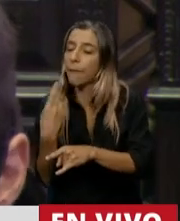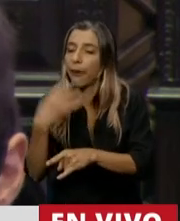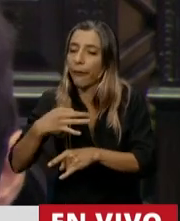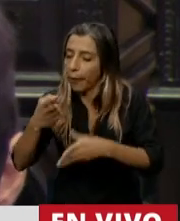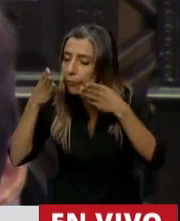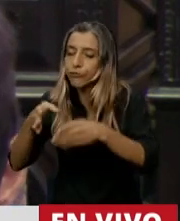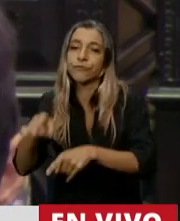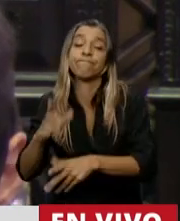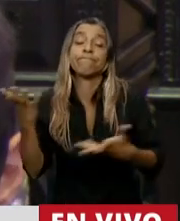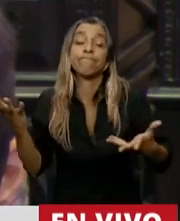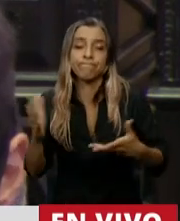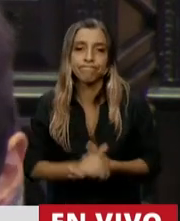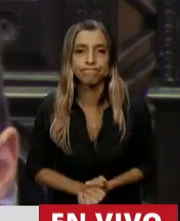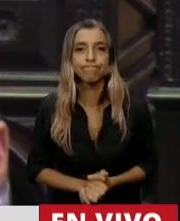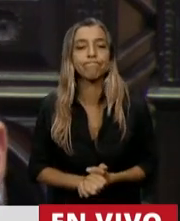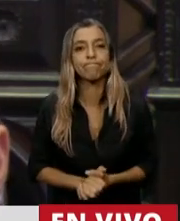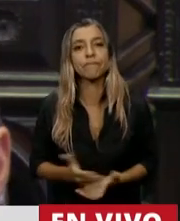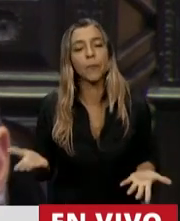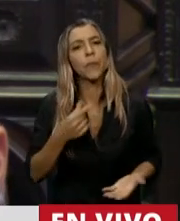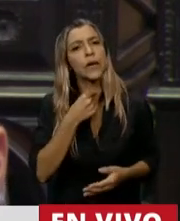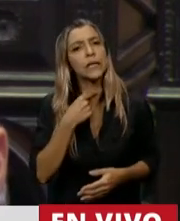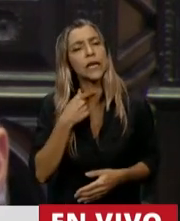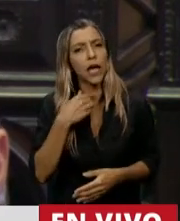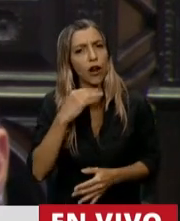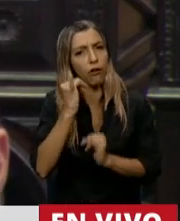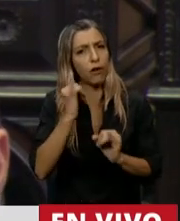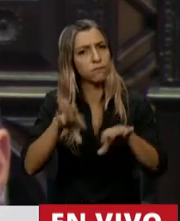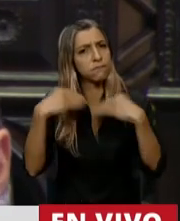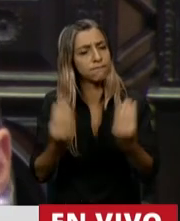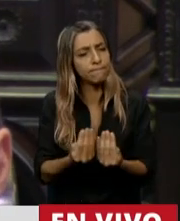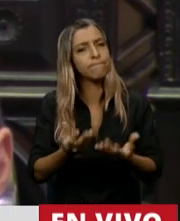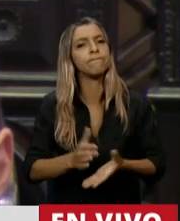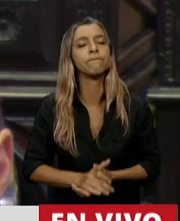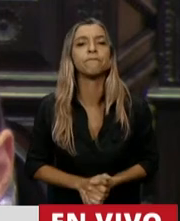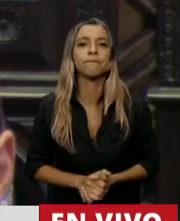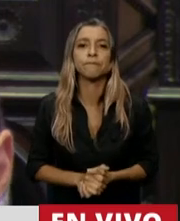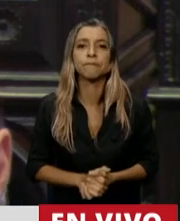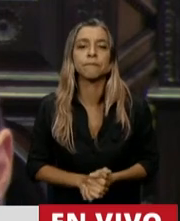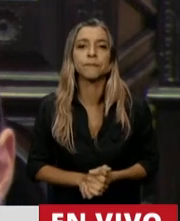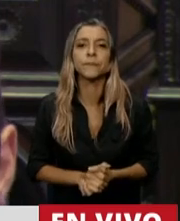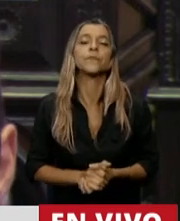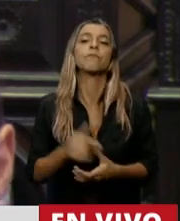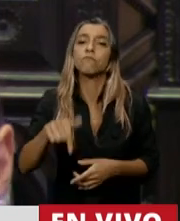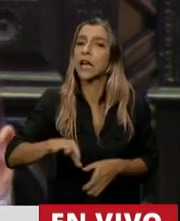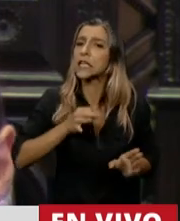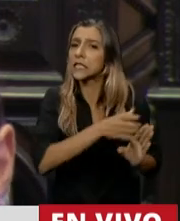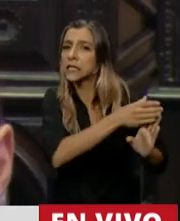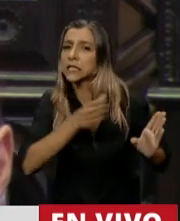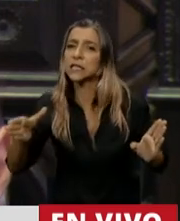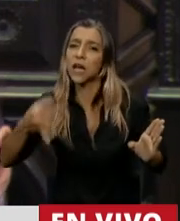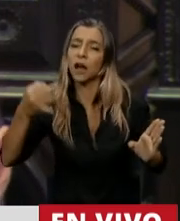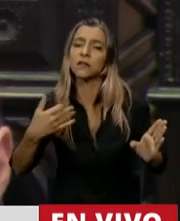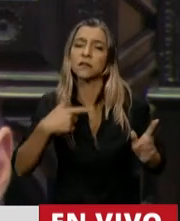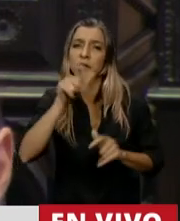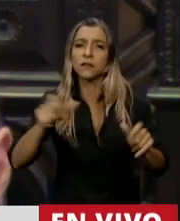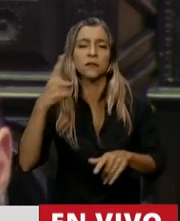Pero quiero cerrar en esta breve intervención señalando que en este año que ha sido tan difícil para los